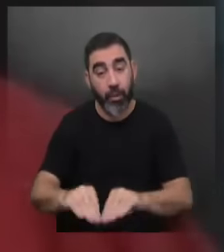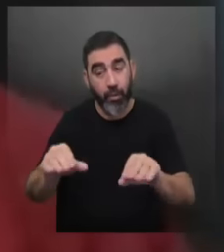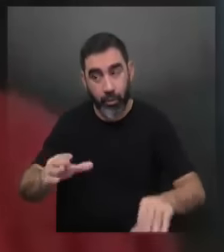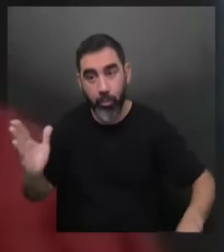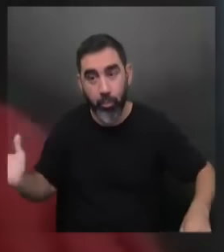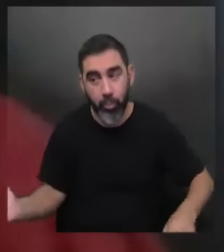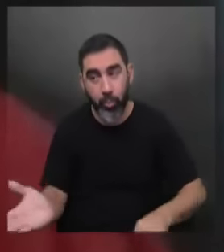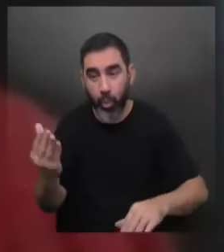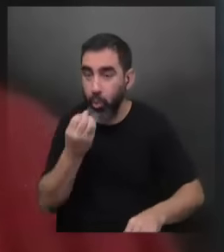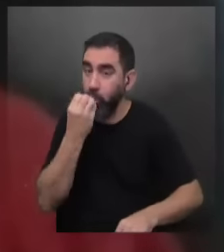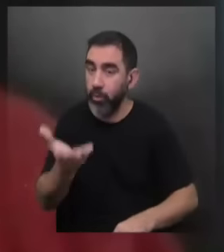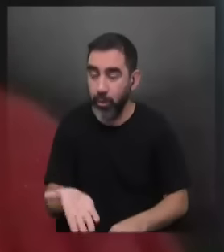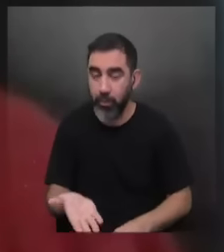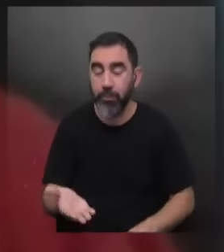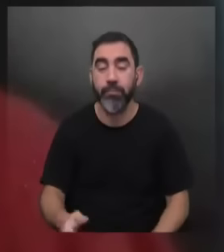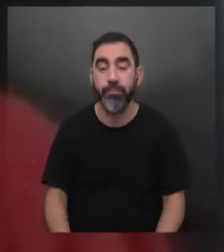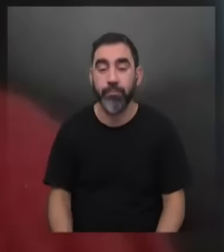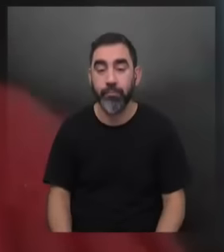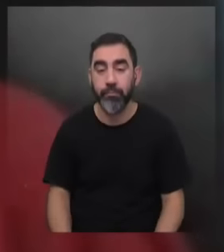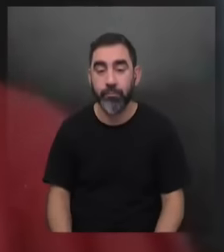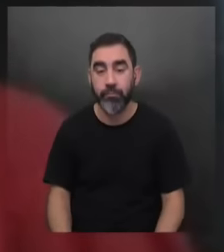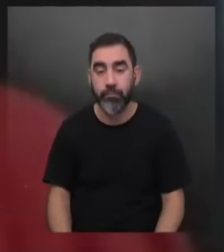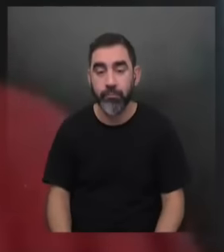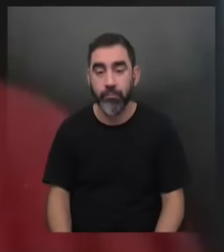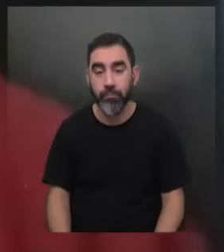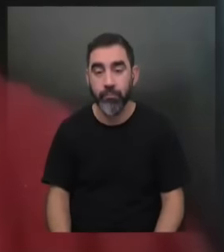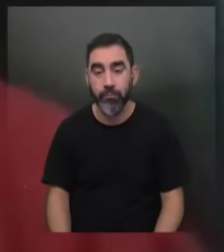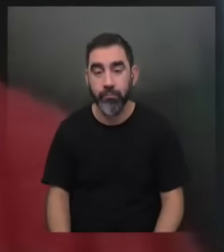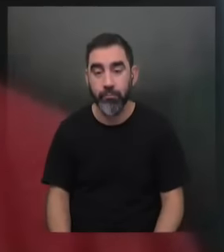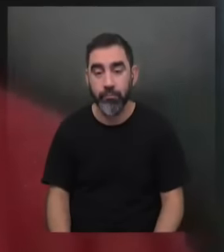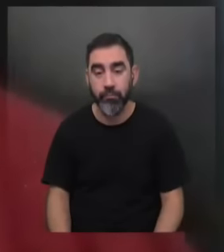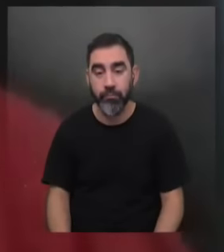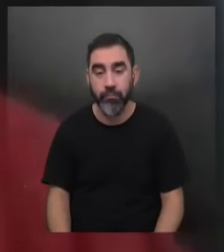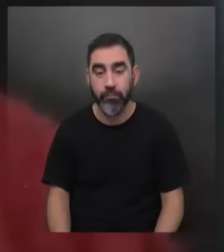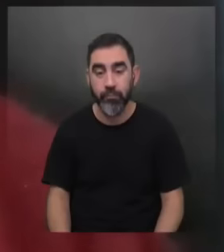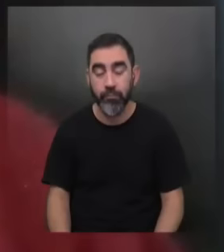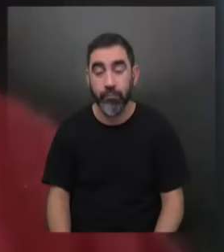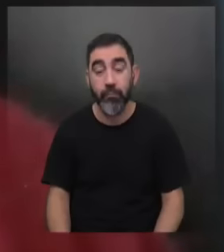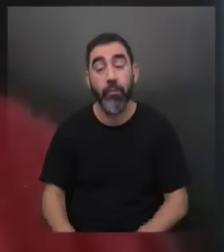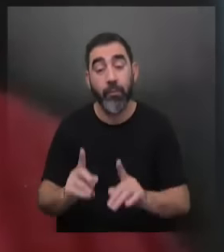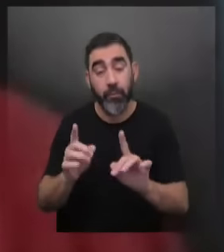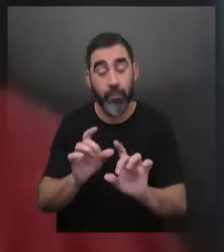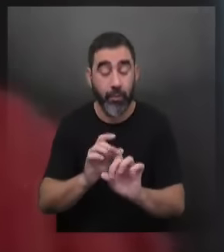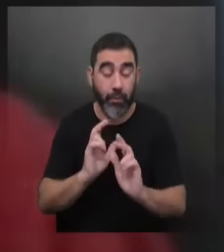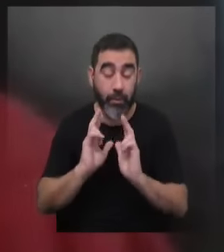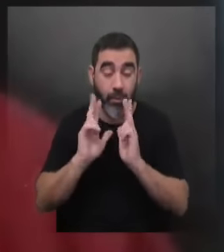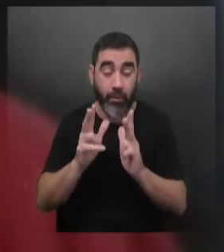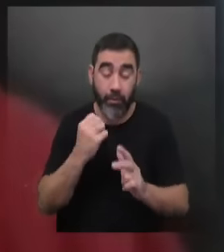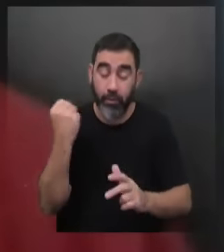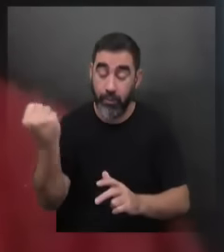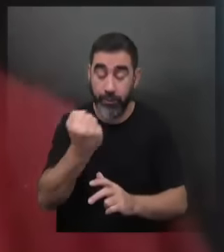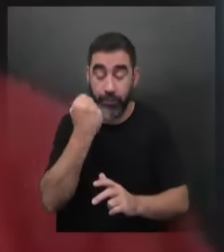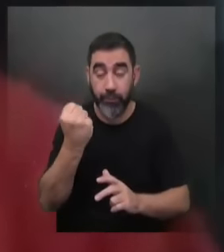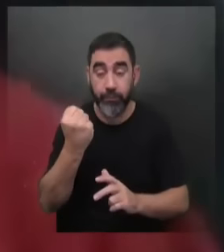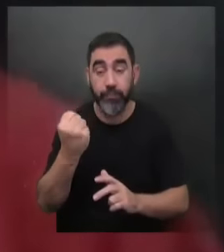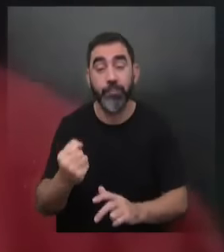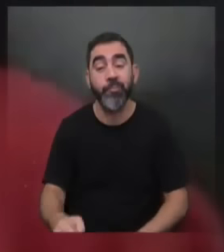productivas como como decíamos Eh vale aclarar también o vale señalar que